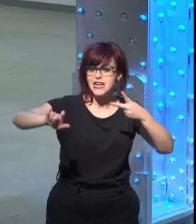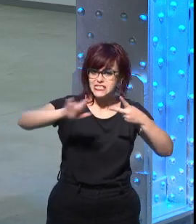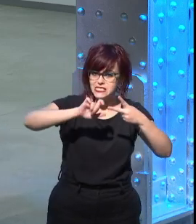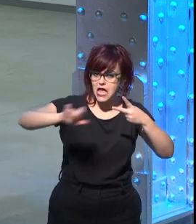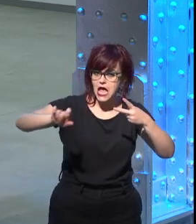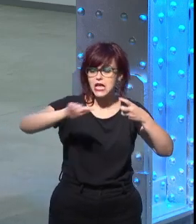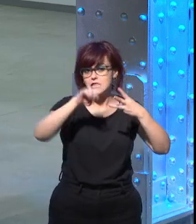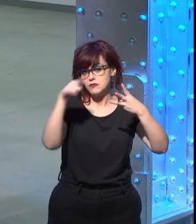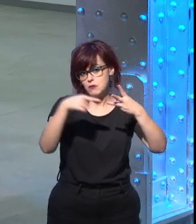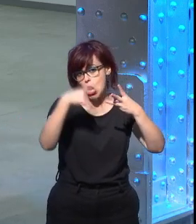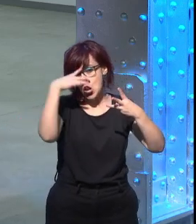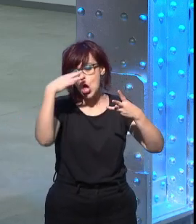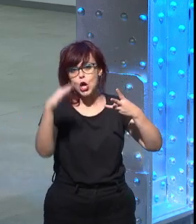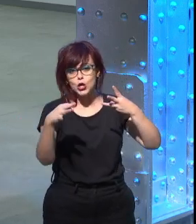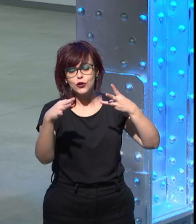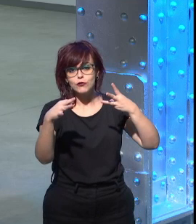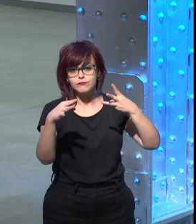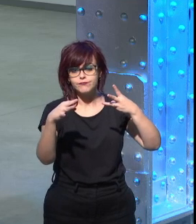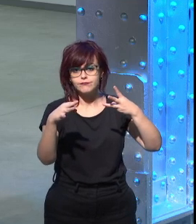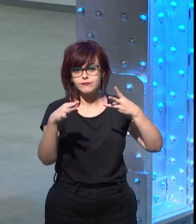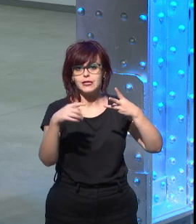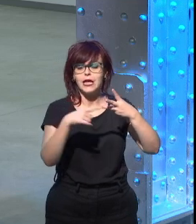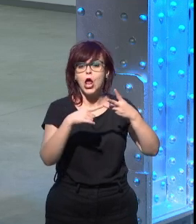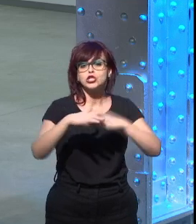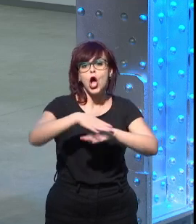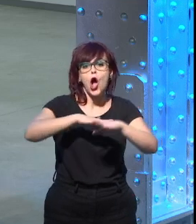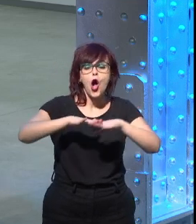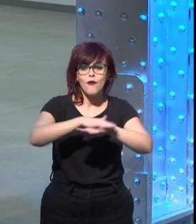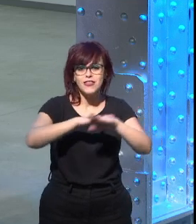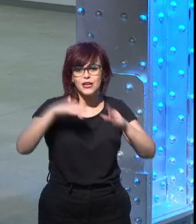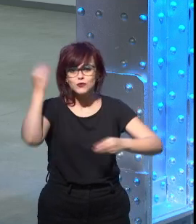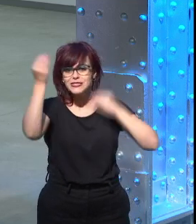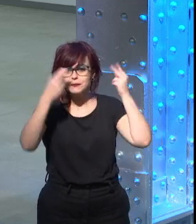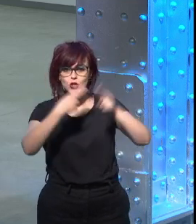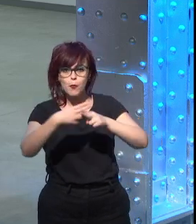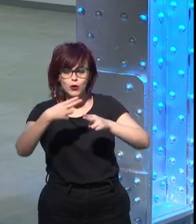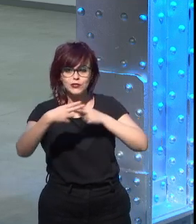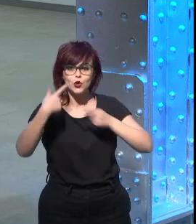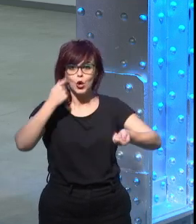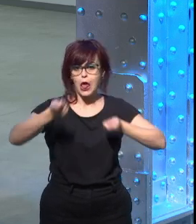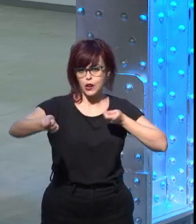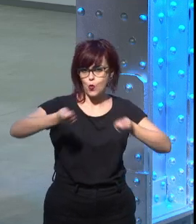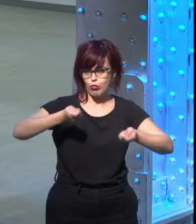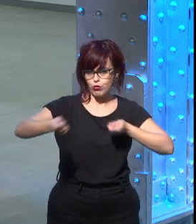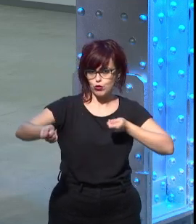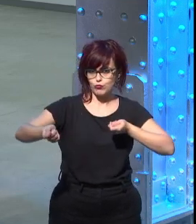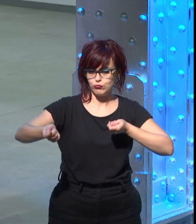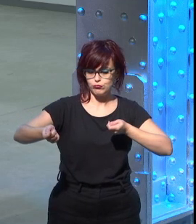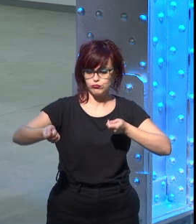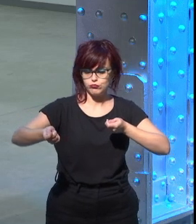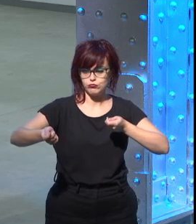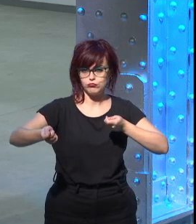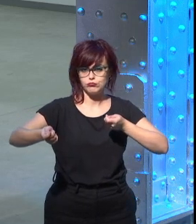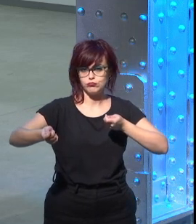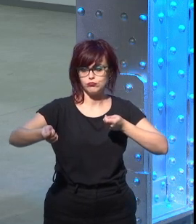y luego, como es lógico y natural, a continuación van los gobiernos, el pensamiento político y la regulación.